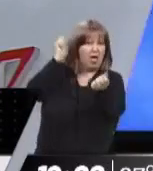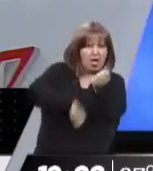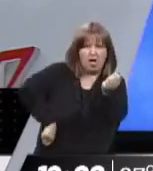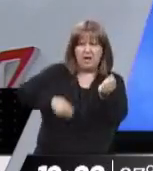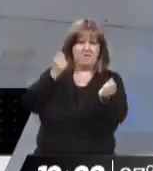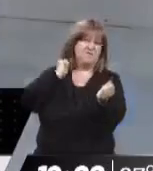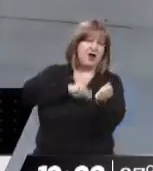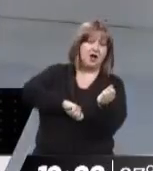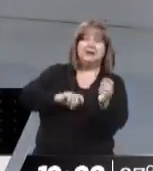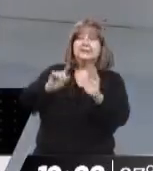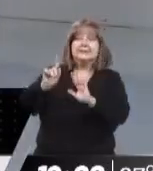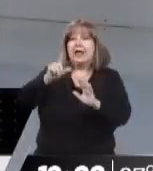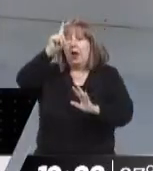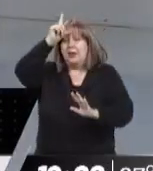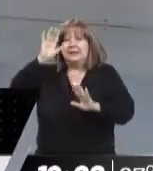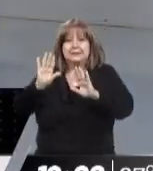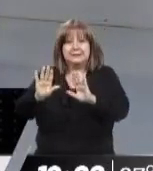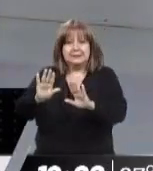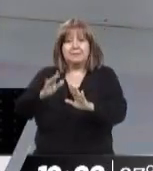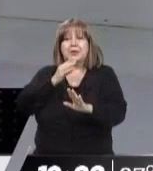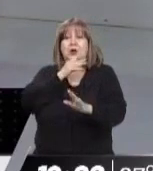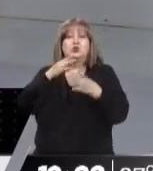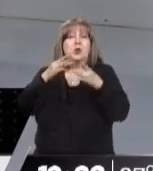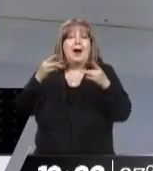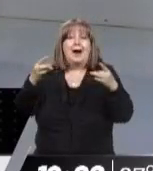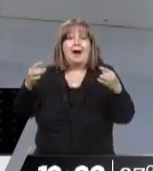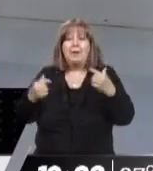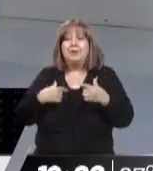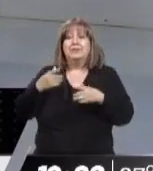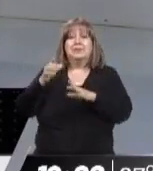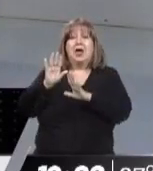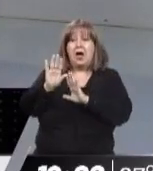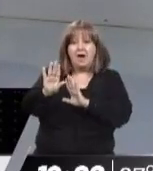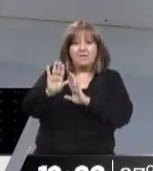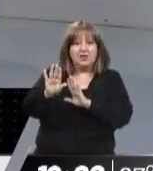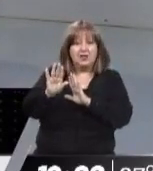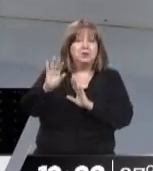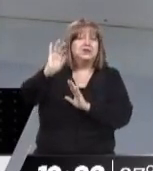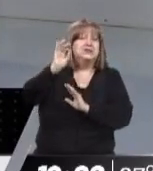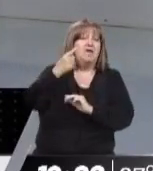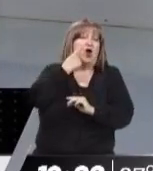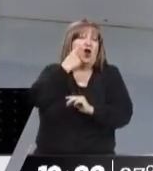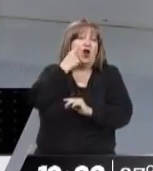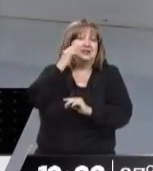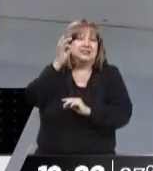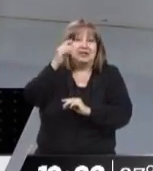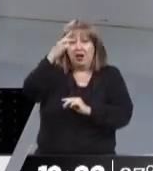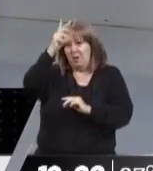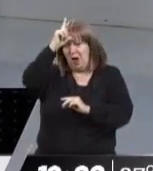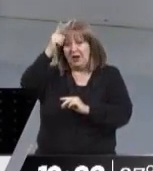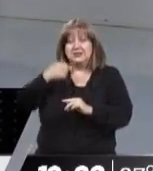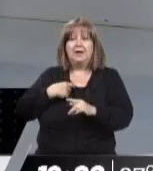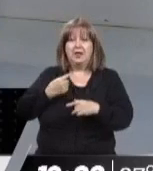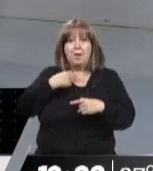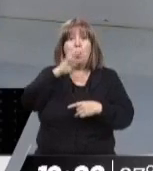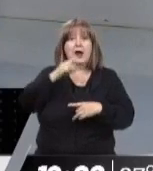es por eso que había que mantener mucho la cautela para que ella no se autolesionara. Inclusive lo que ella intentaba era quitarse la